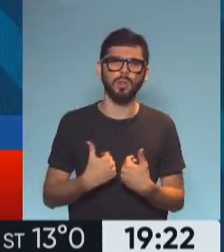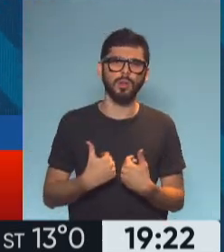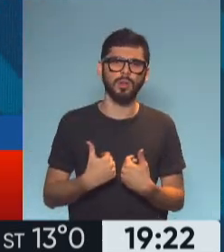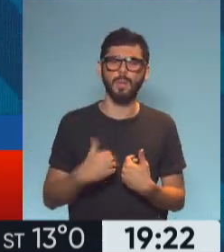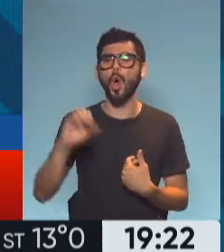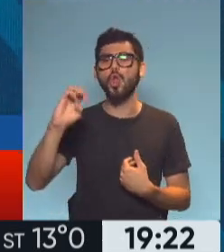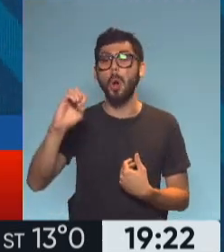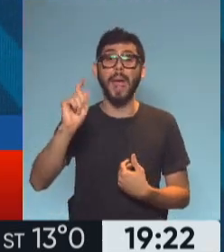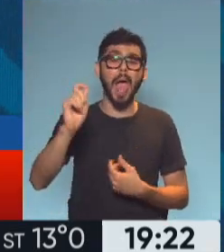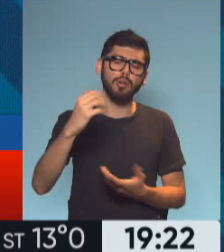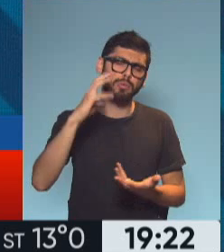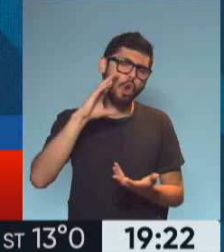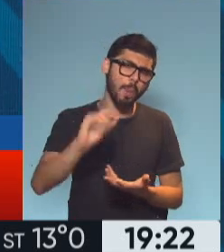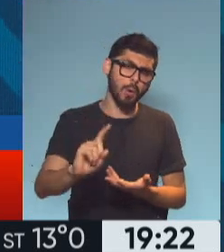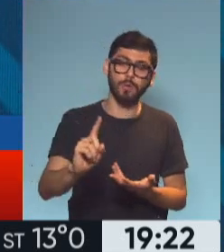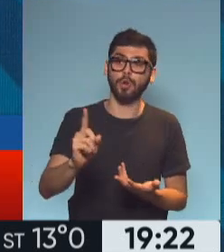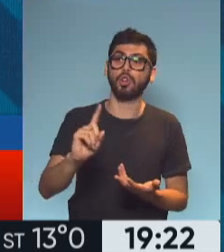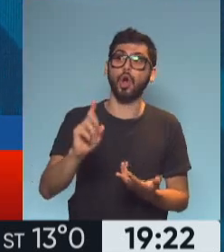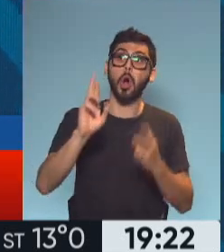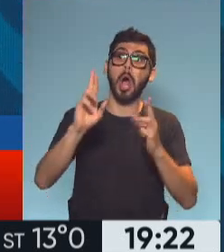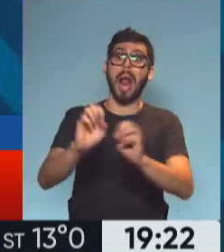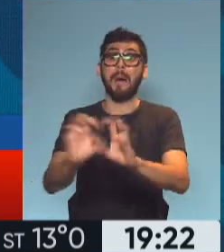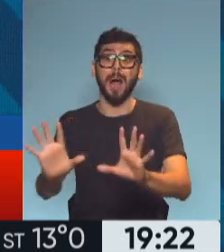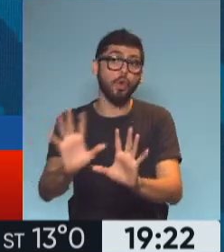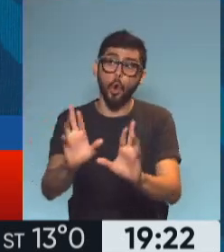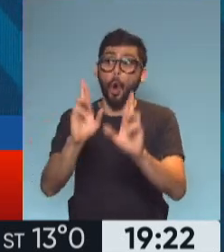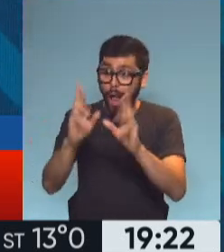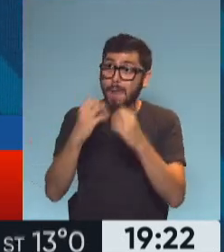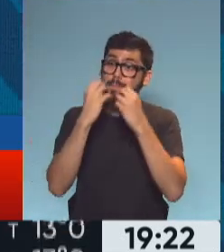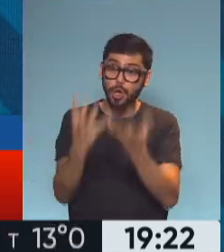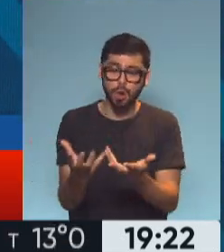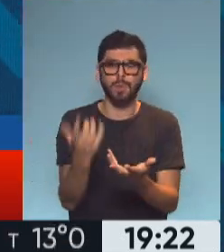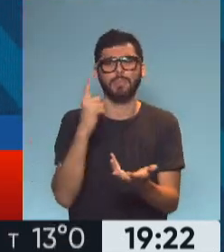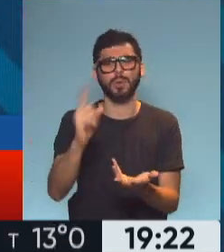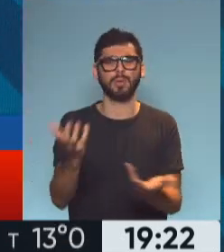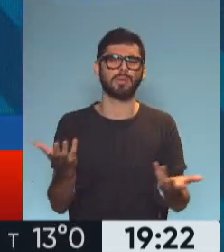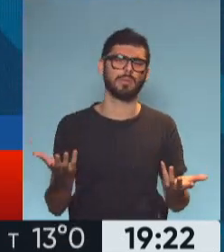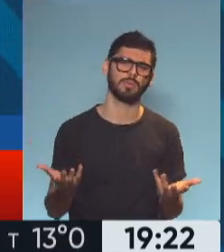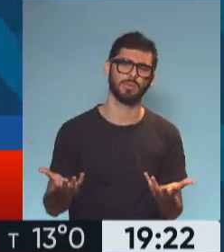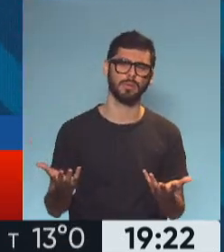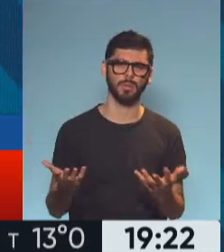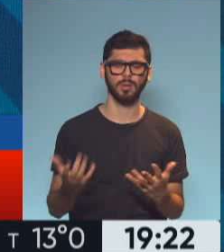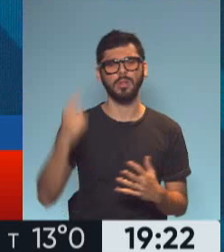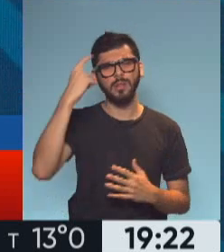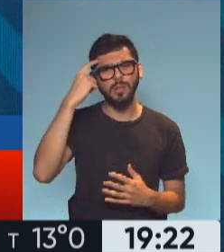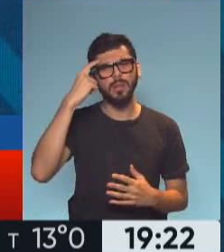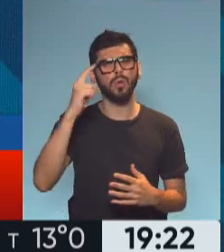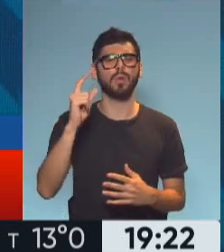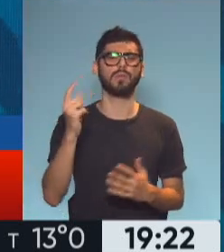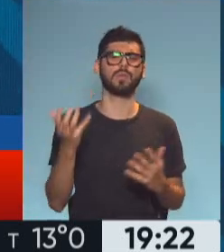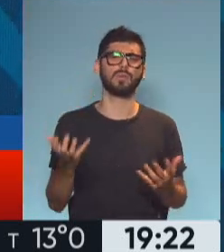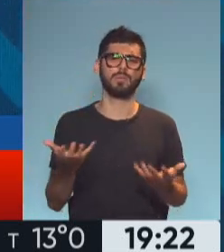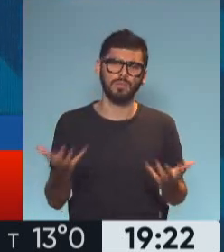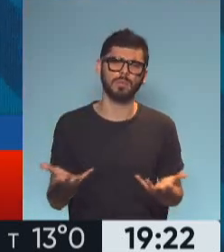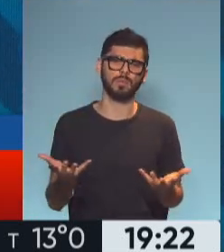recuerdo en el nombre de hoy no le deseo el mal a ningún paciente y ojalá salga bien pero muchachos tomemos un poquitito de conciencia de